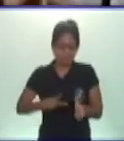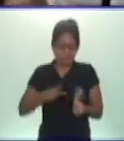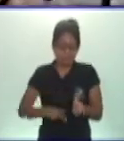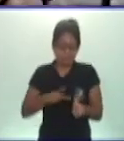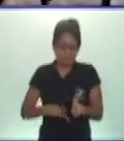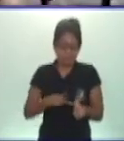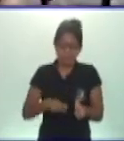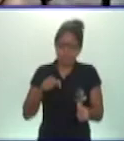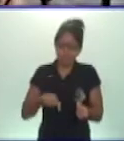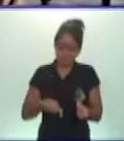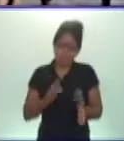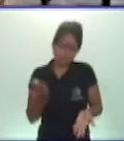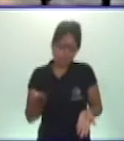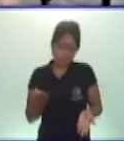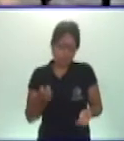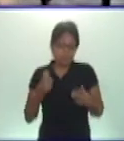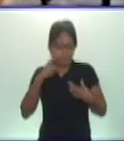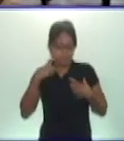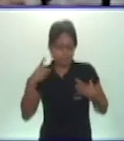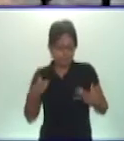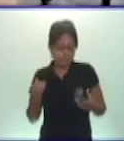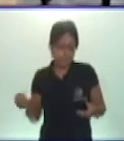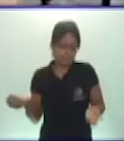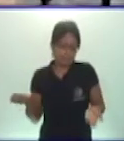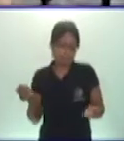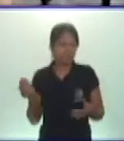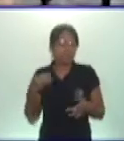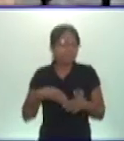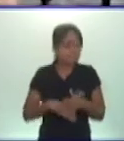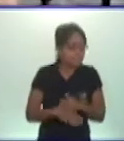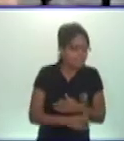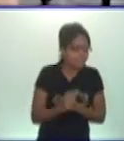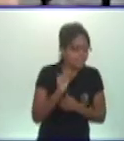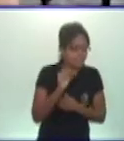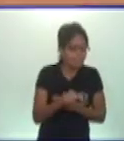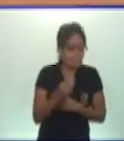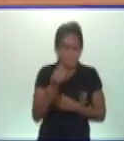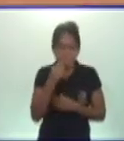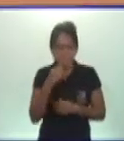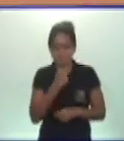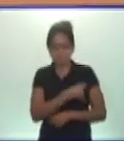eso es un asunto que es importante para cualquier país contar con una bahía.